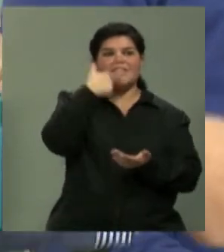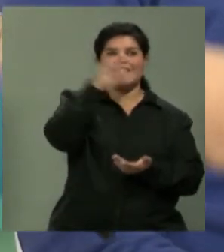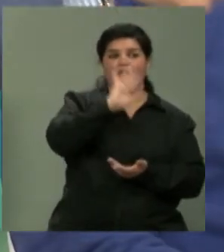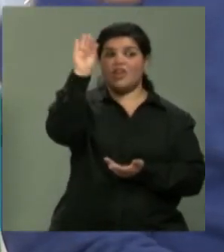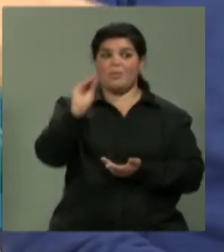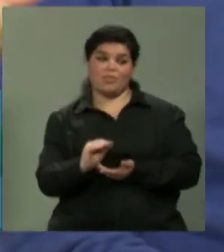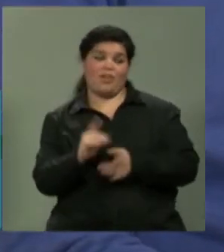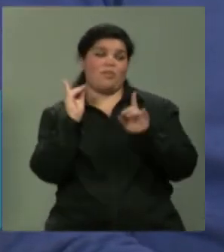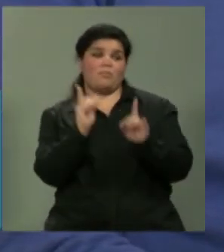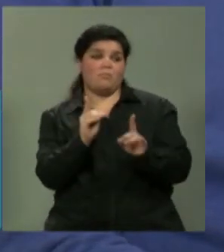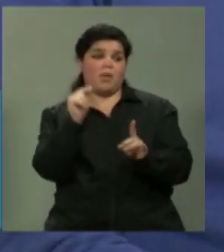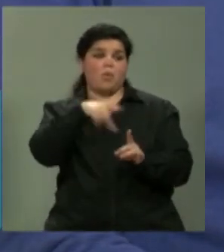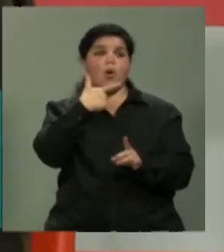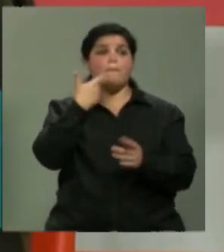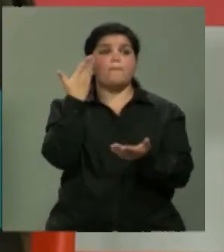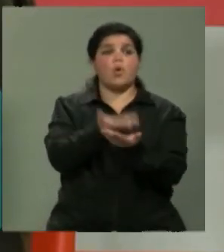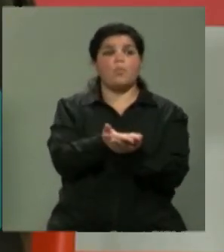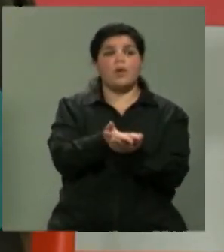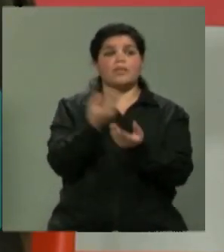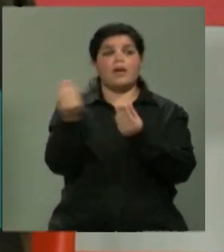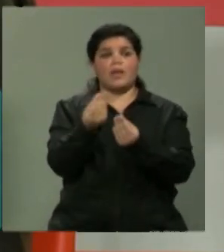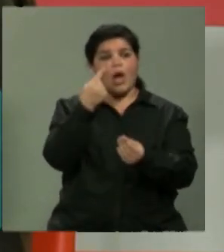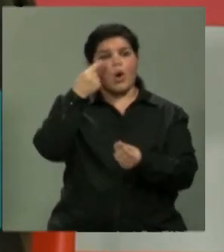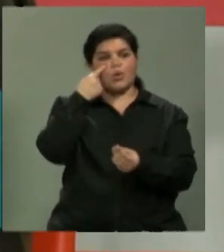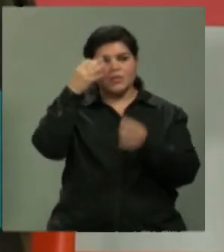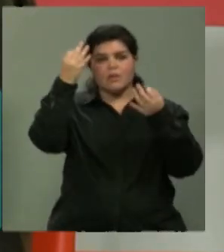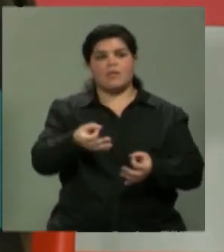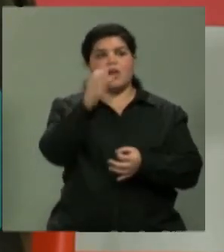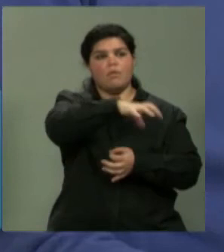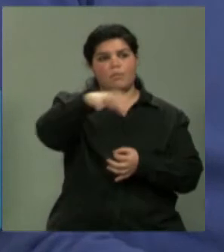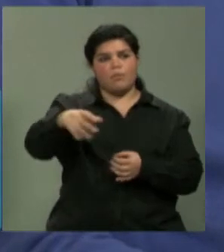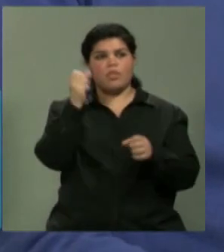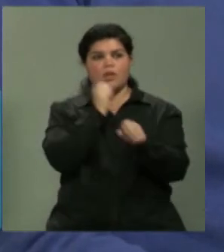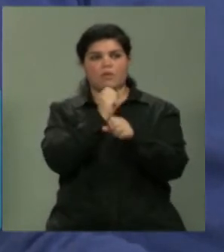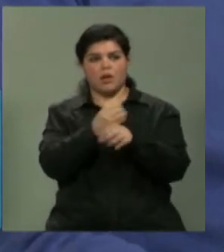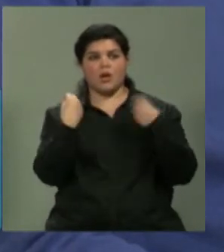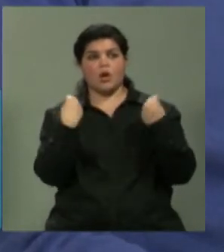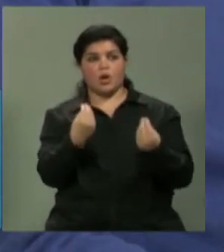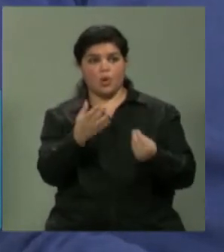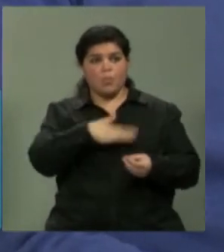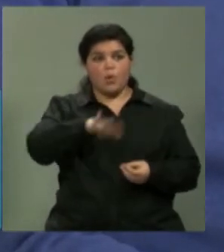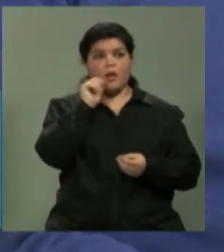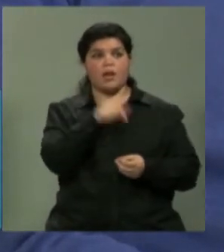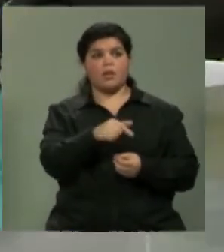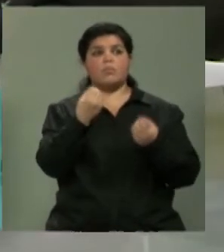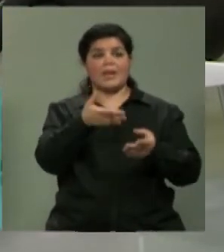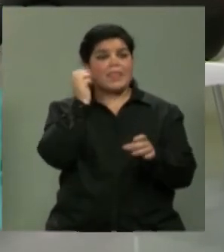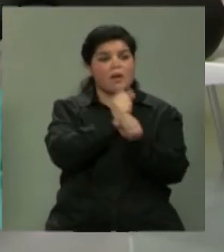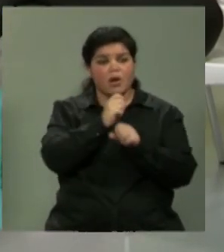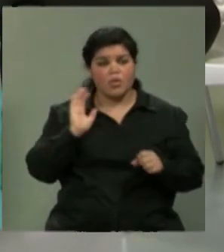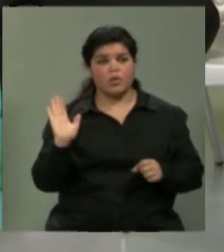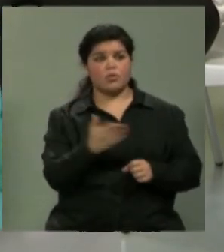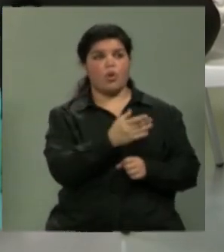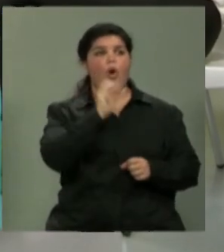que obviamente las propuestas de los legisladores son conocer las instituciones, cómo trabajan las instituciones, porque todos los trabajadores, tanto